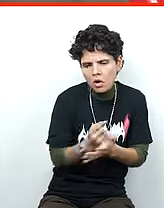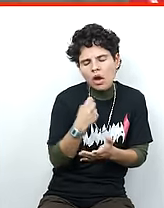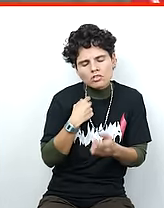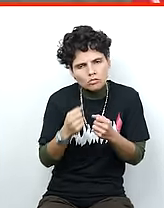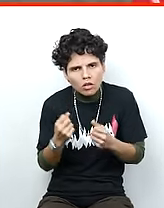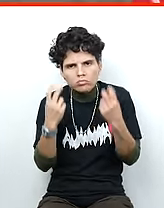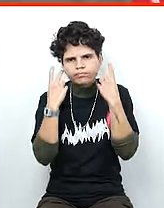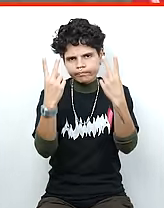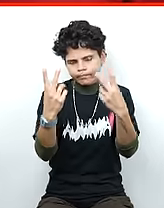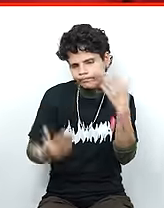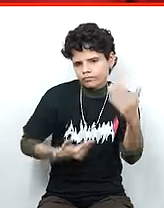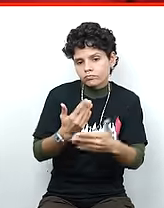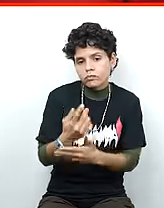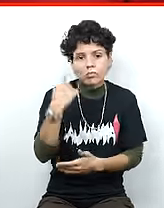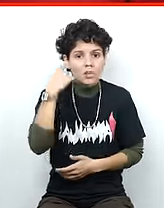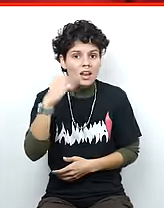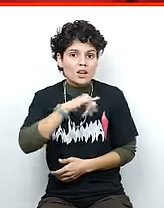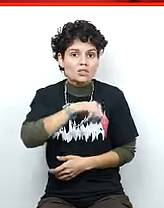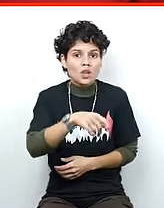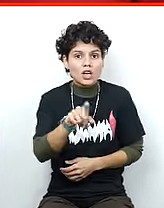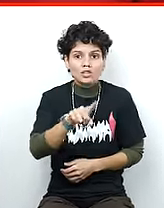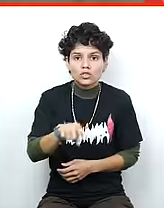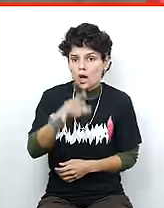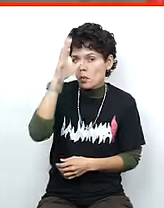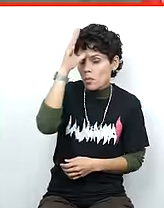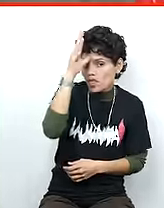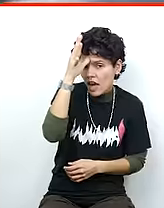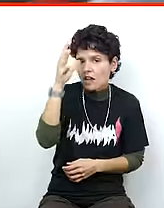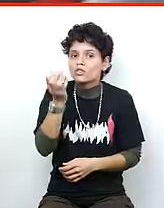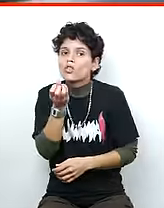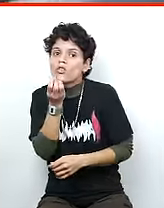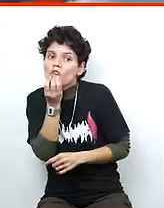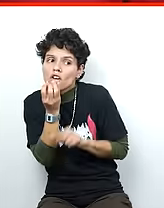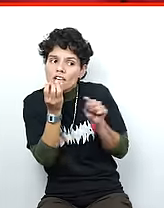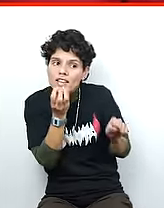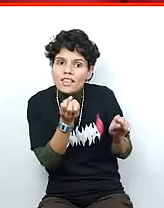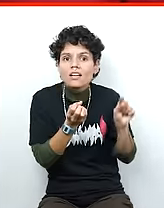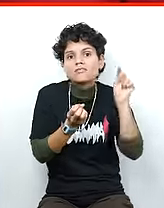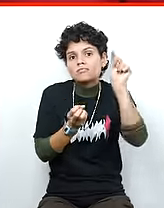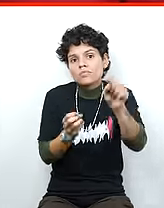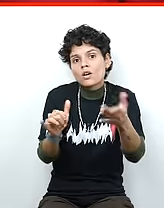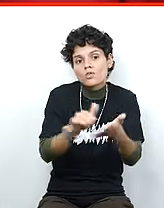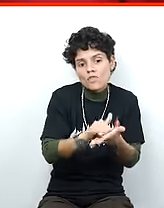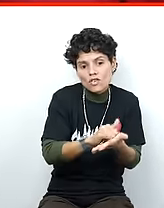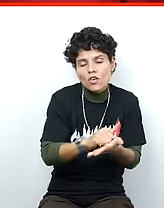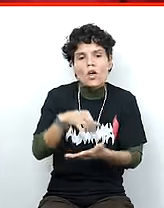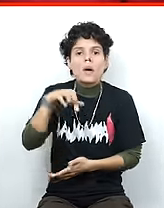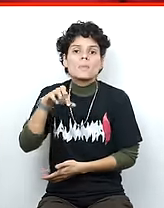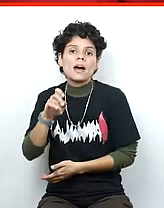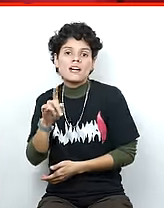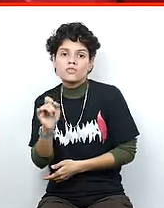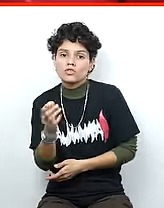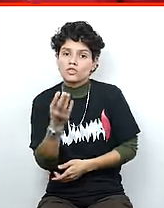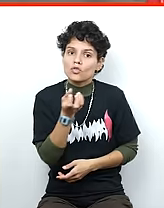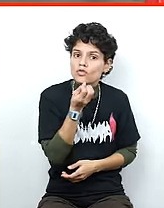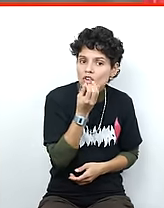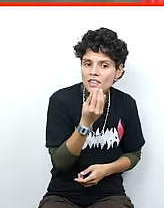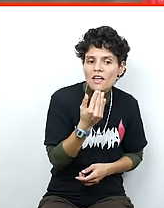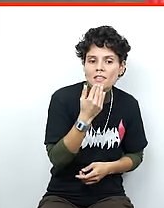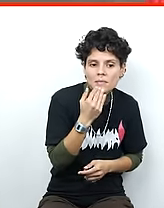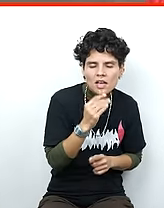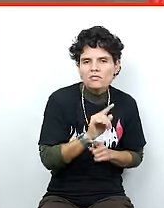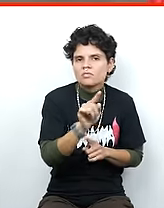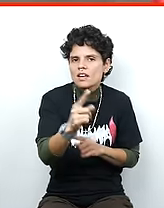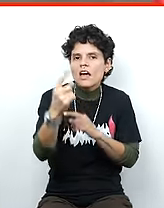sea, Juliano Sosa, Puente Alto, La Florida, Nueva York. Sí, Nueva York. Pablo Chile de Puente Alto también, pues. Sí, yo. Para